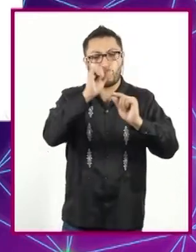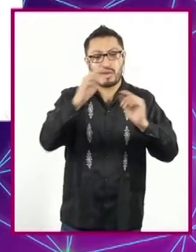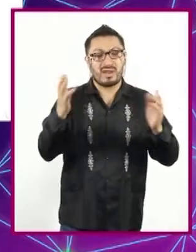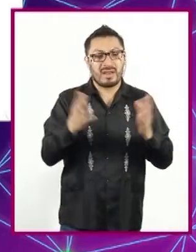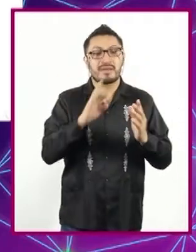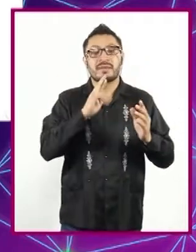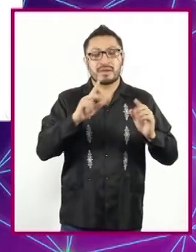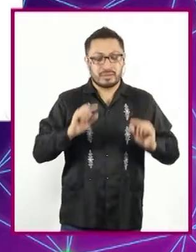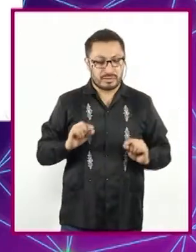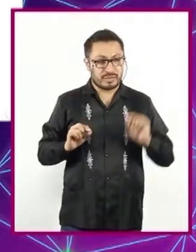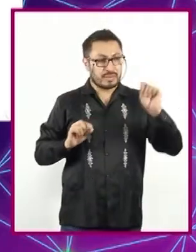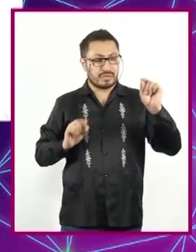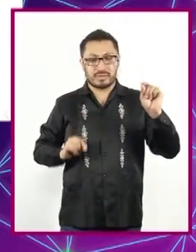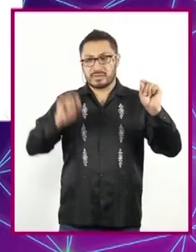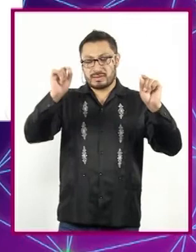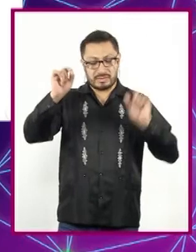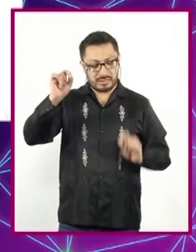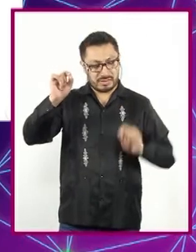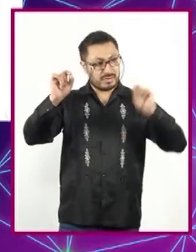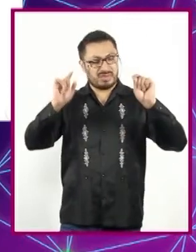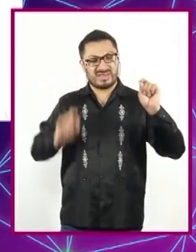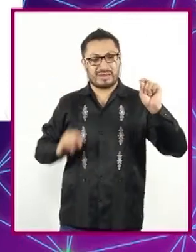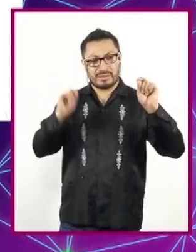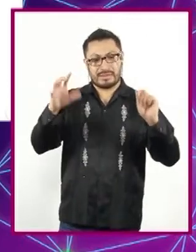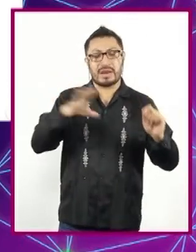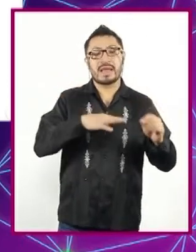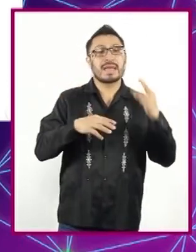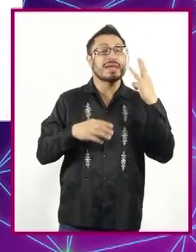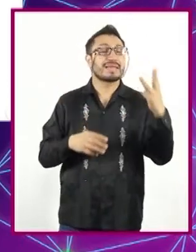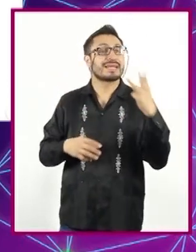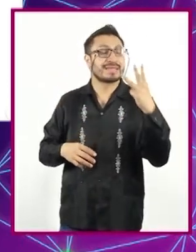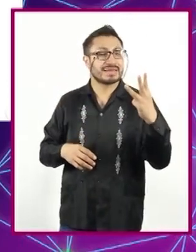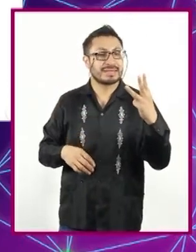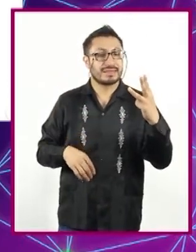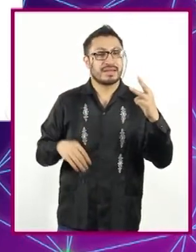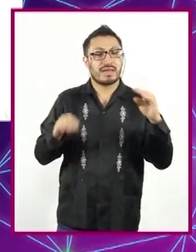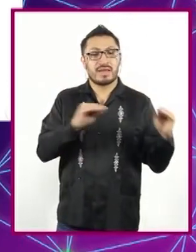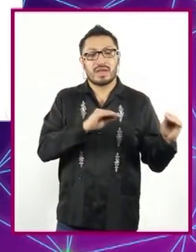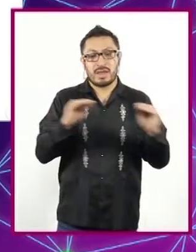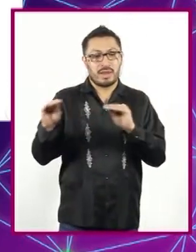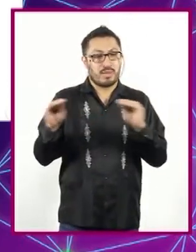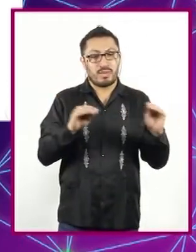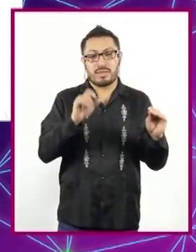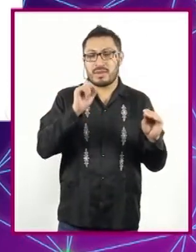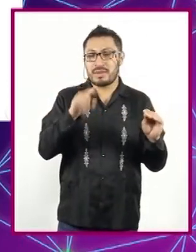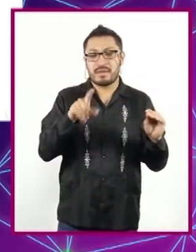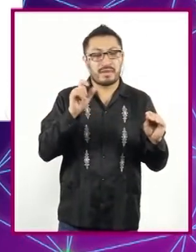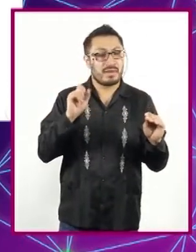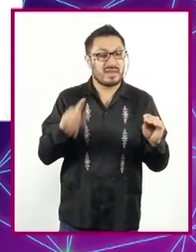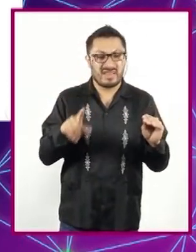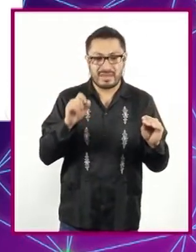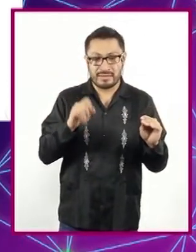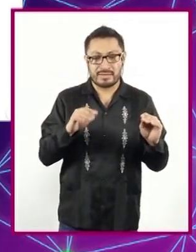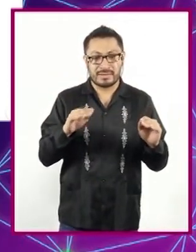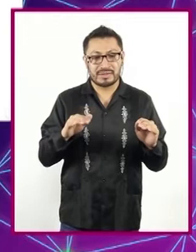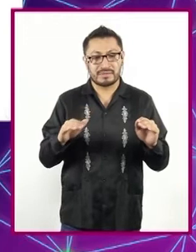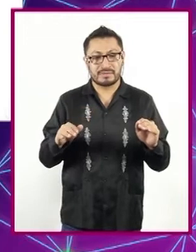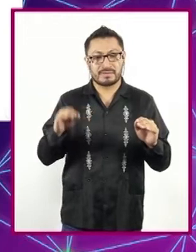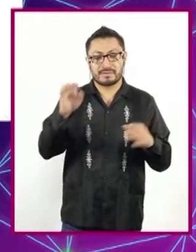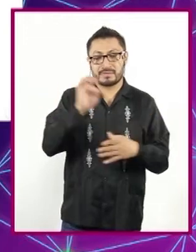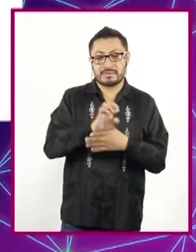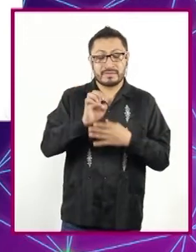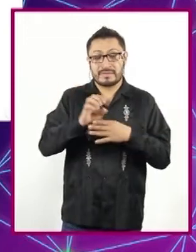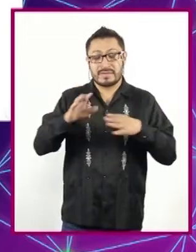mejor manera. Como el plano tiene 3 puntos, se mueven a la misma altura. De lo contrario,